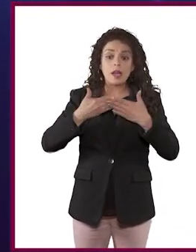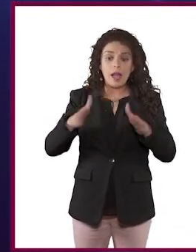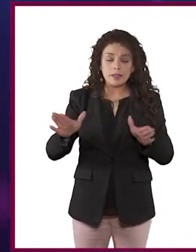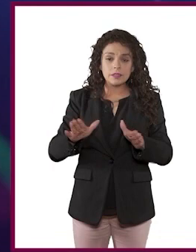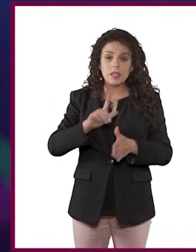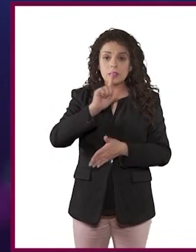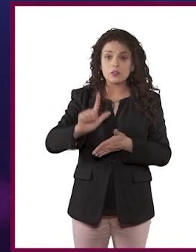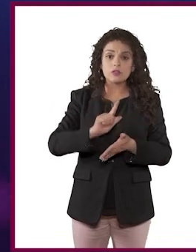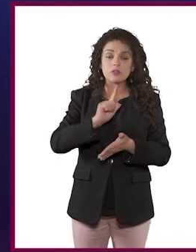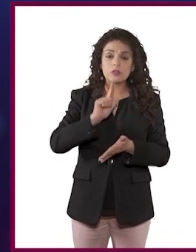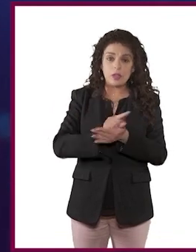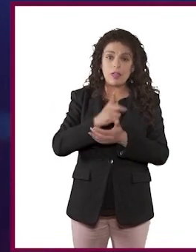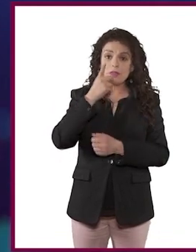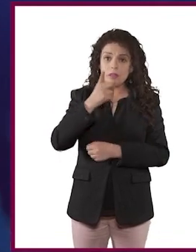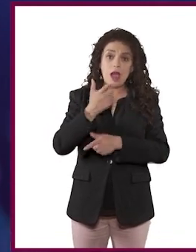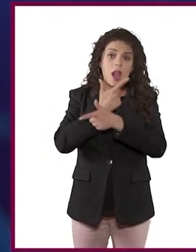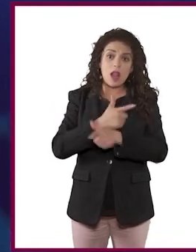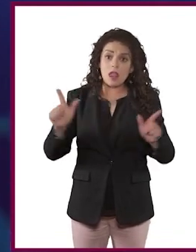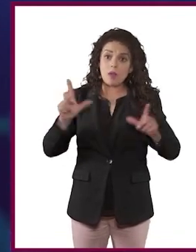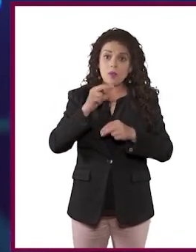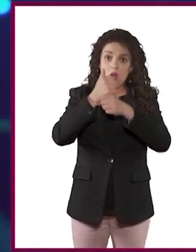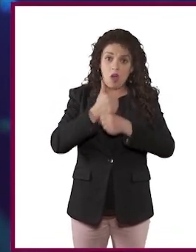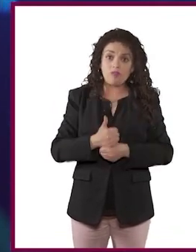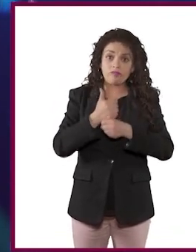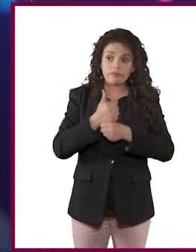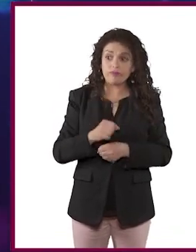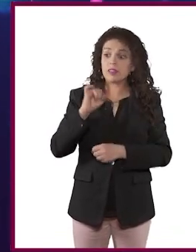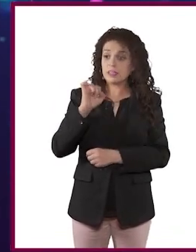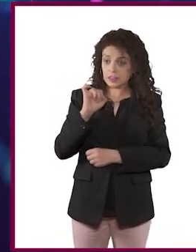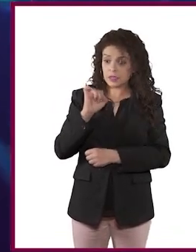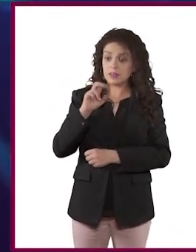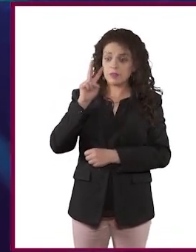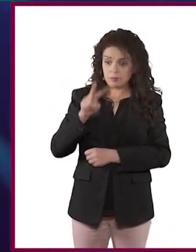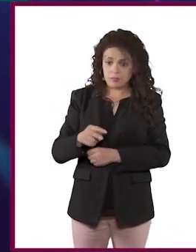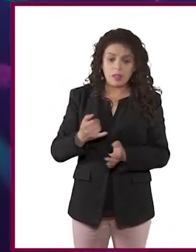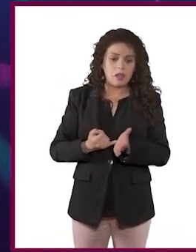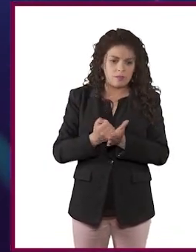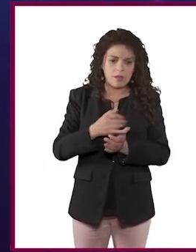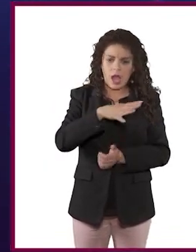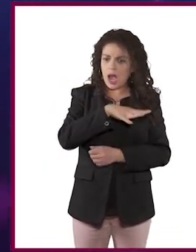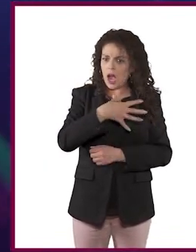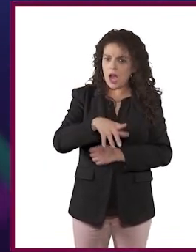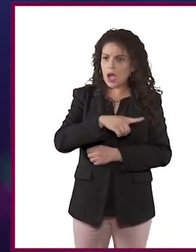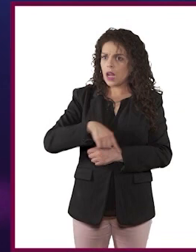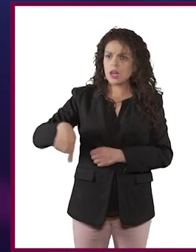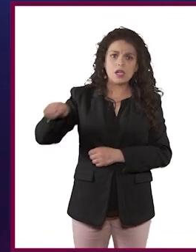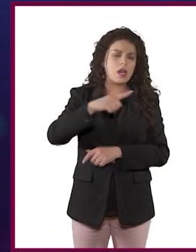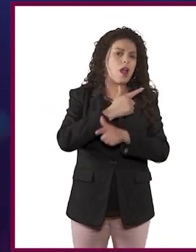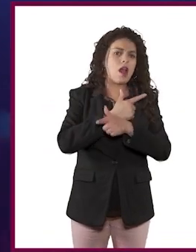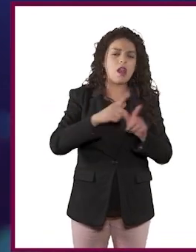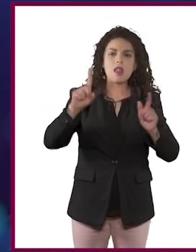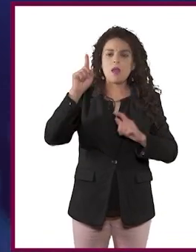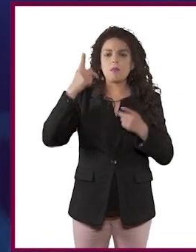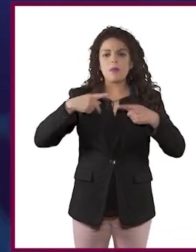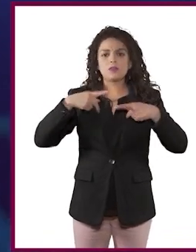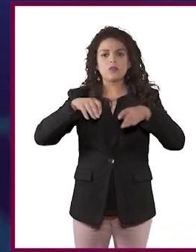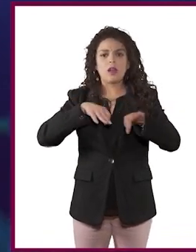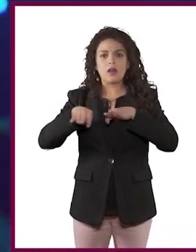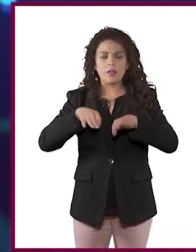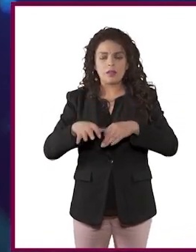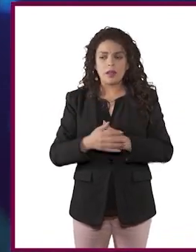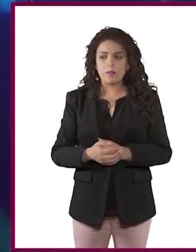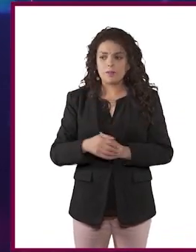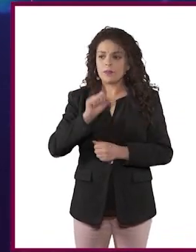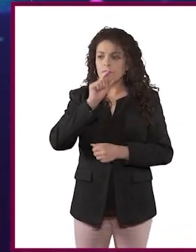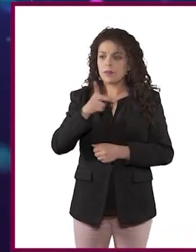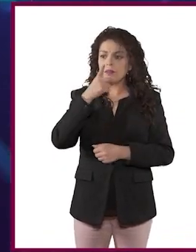una vida libre de violencia. Y se va a hacer de aplicación general para cualquier persona trabajadora,